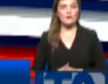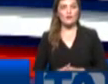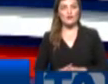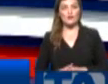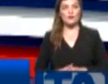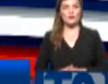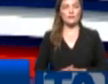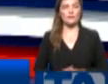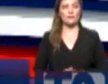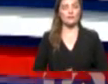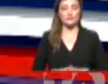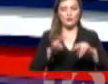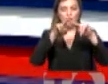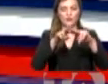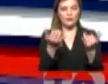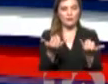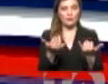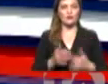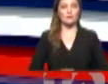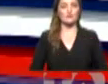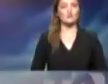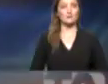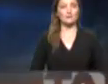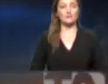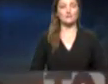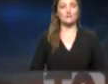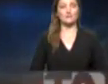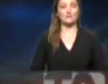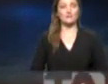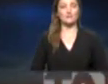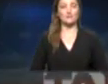099-489-1343. Revisamos lo que tenemos para este lunes.